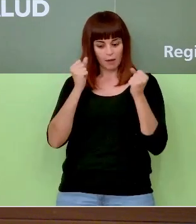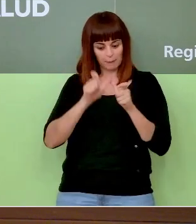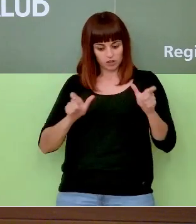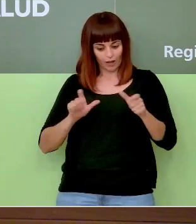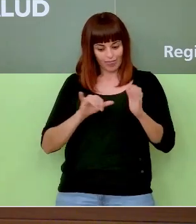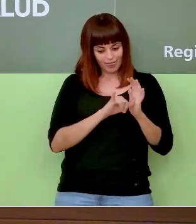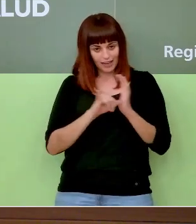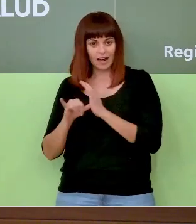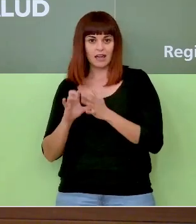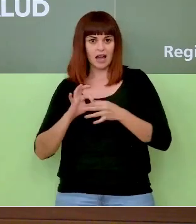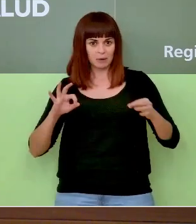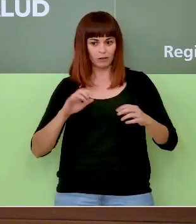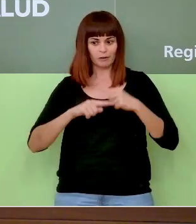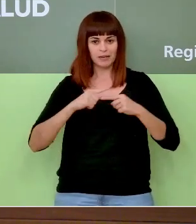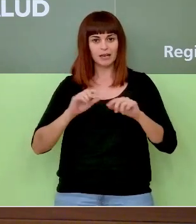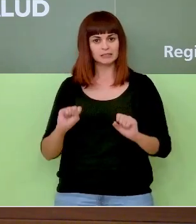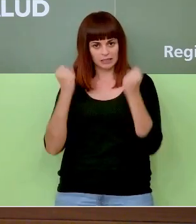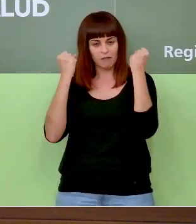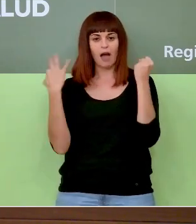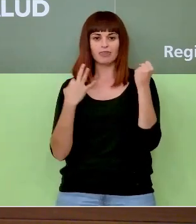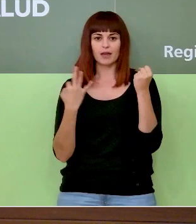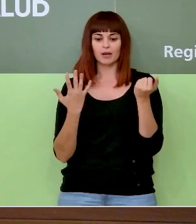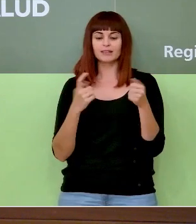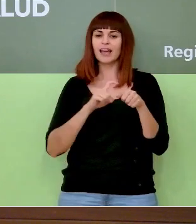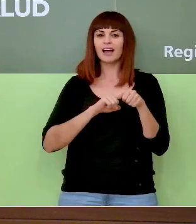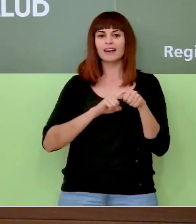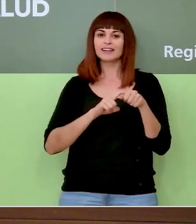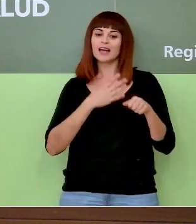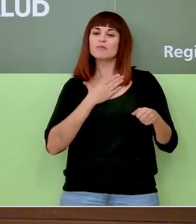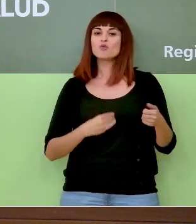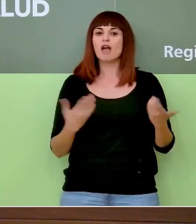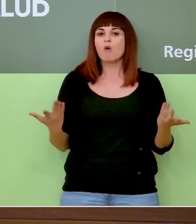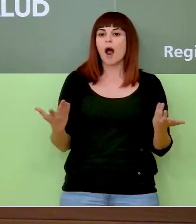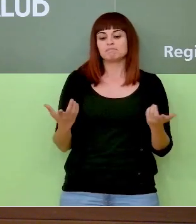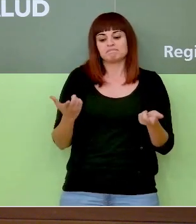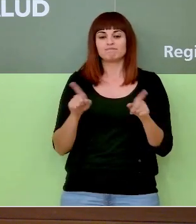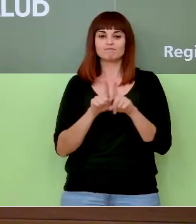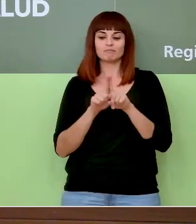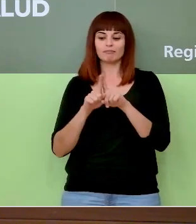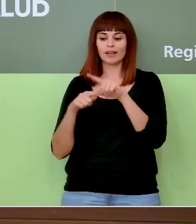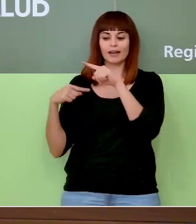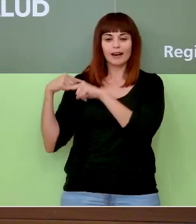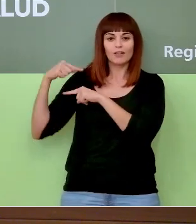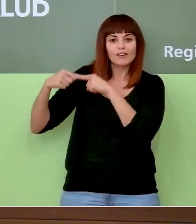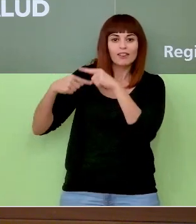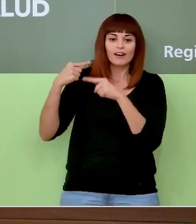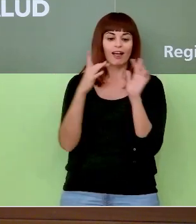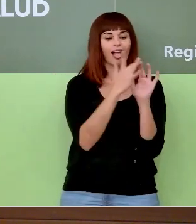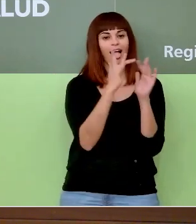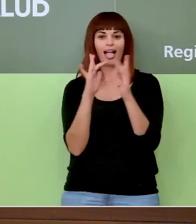sociedad española, la sociedad murciana, se caracteriza porque nos relacionamos intergeneracionalmente. Esa es una de nuestras grandes